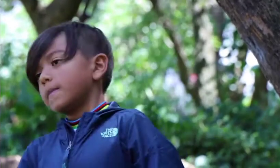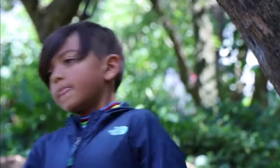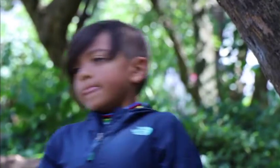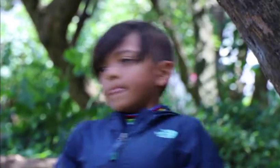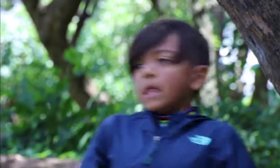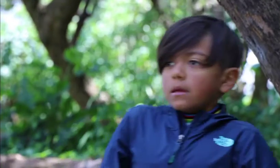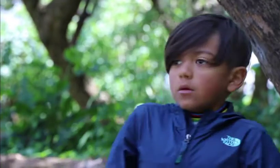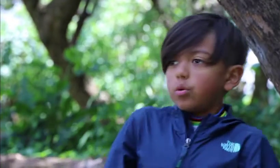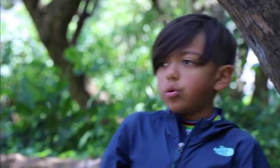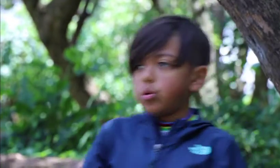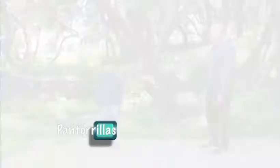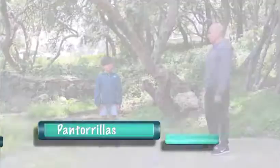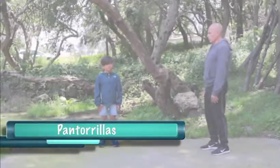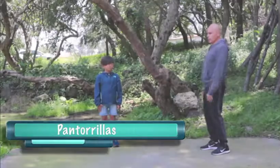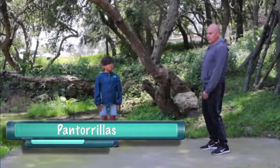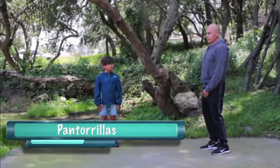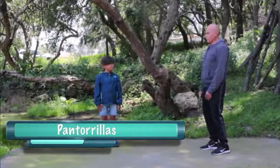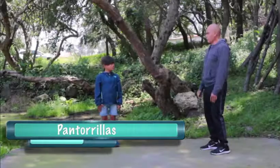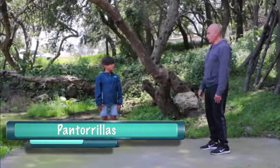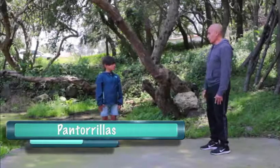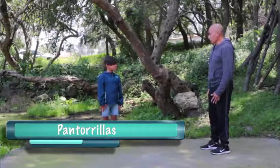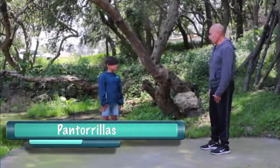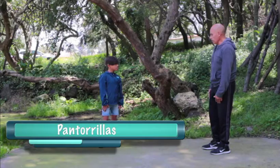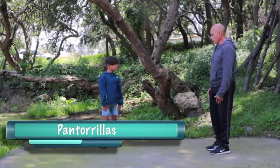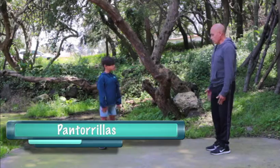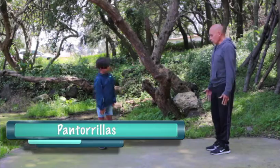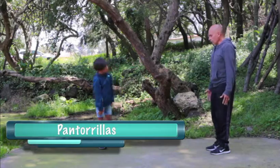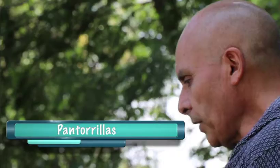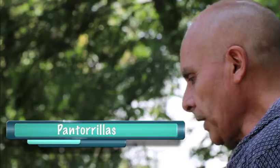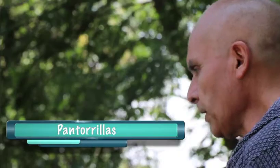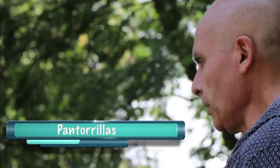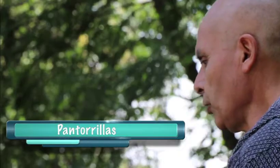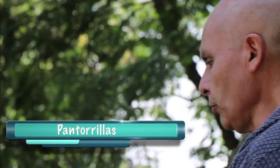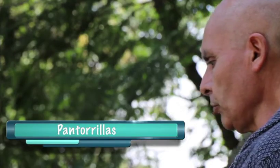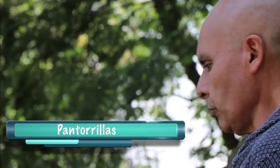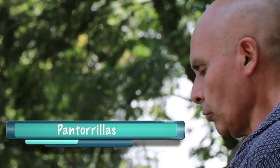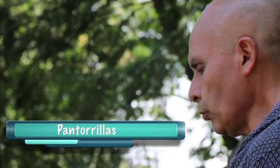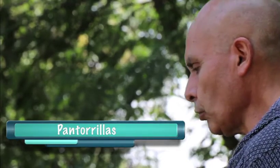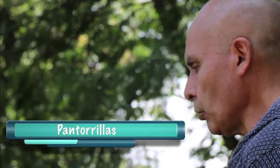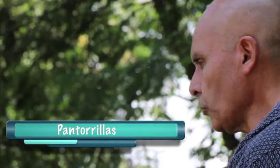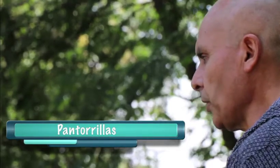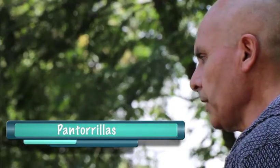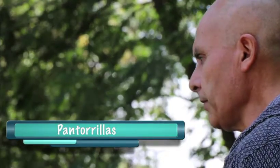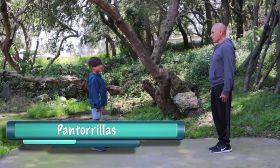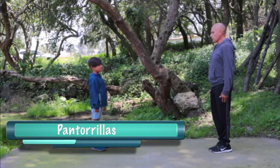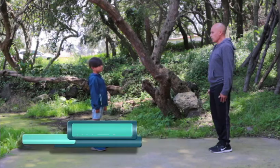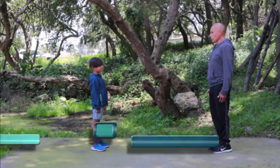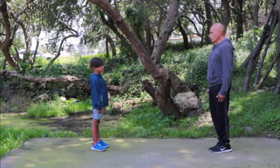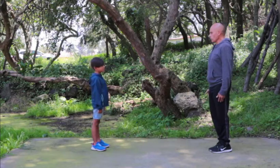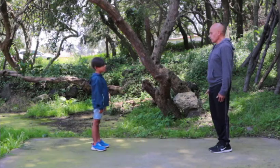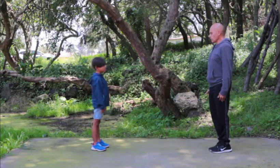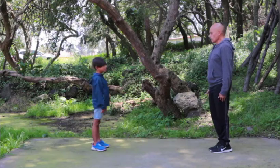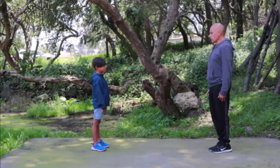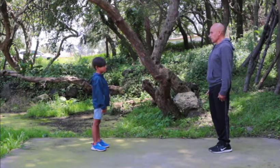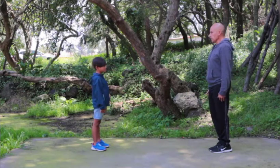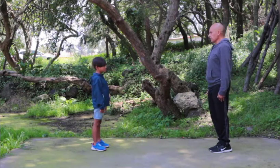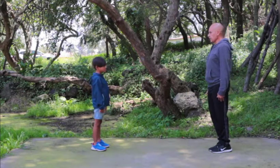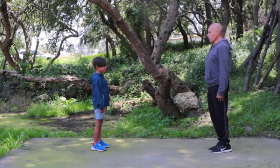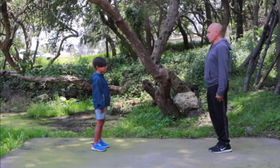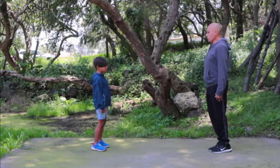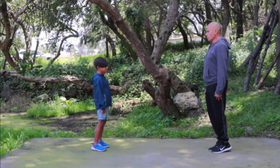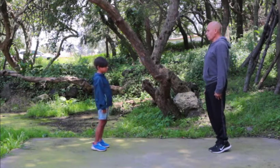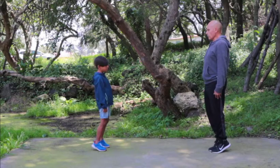respiramos. Vamos a trabajar pantorrilla, nos vamos a parar derechos, juntos los pies, y lo único que vamos a hacer